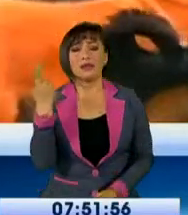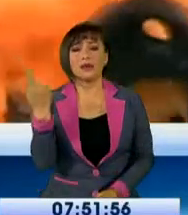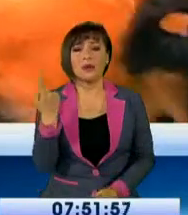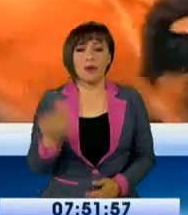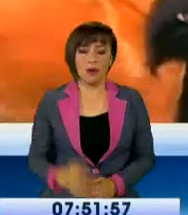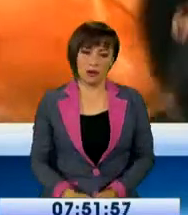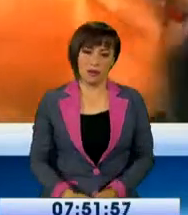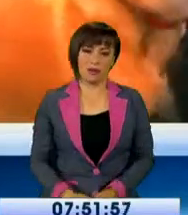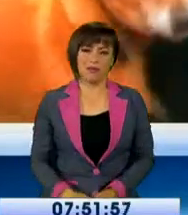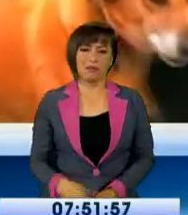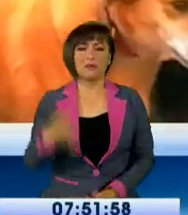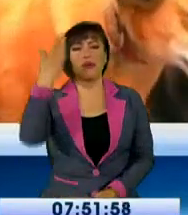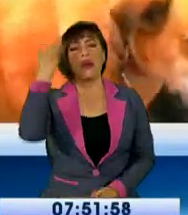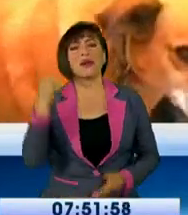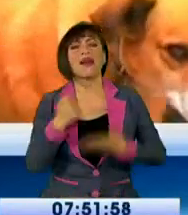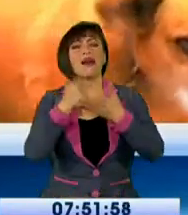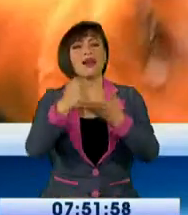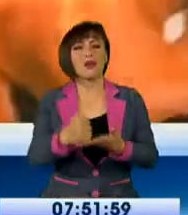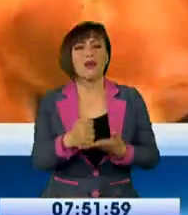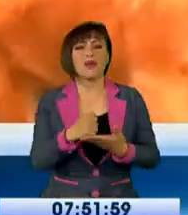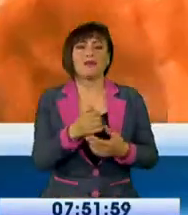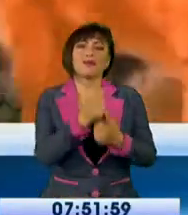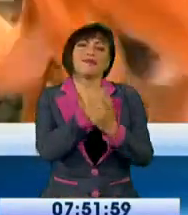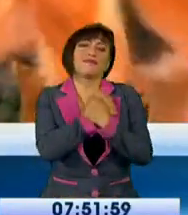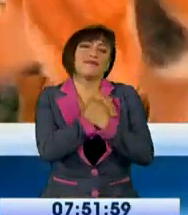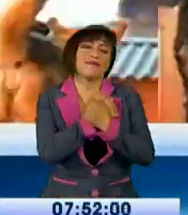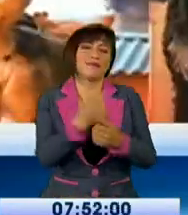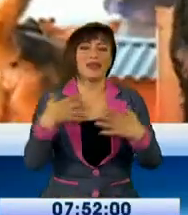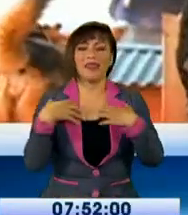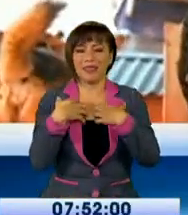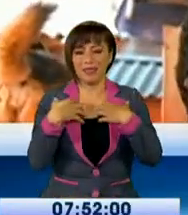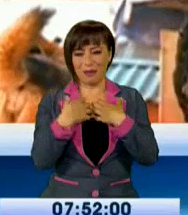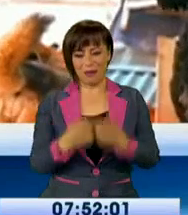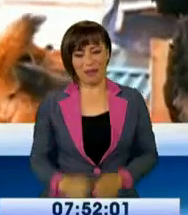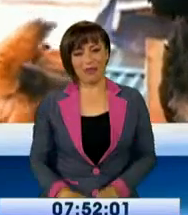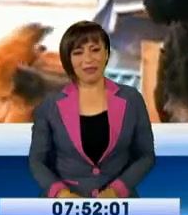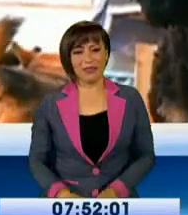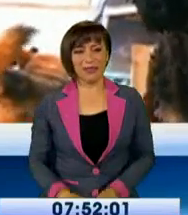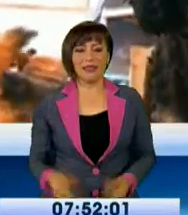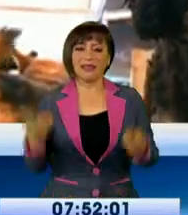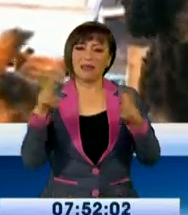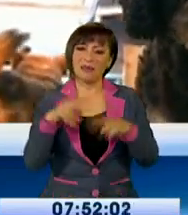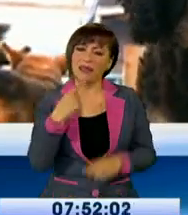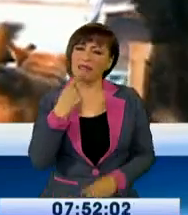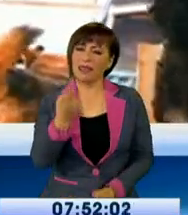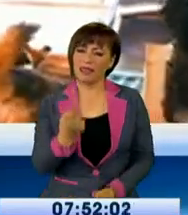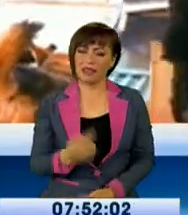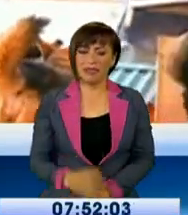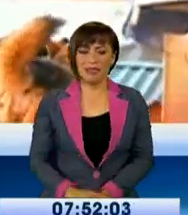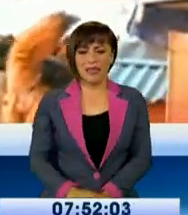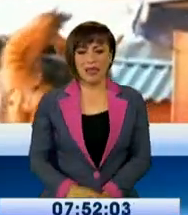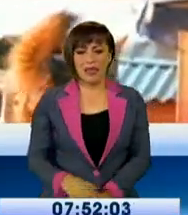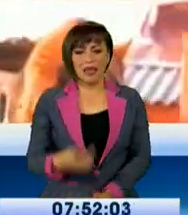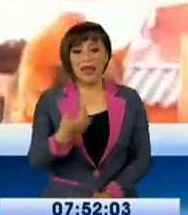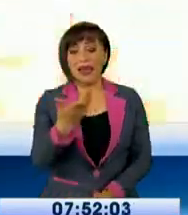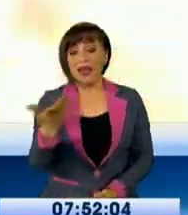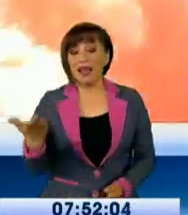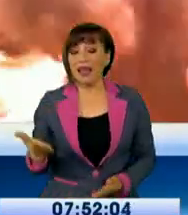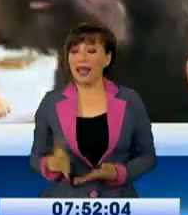Lo hace porque tiene un profundo cariño y respeto por los animales. Además, porque asegura que a ellos les debe